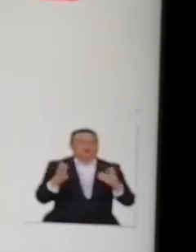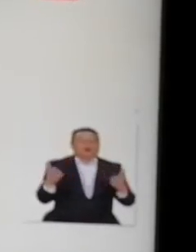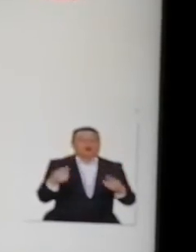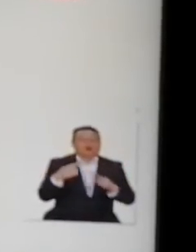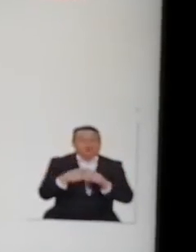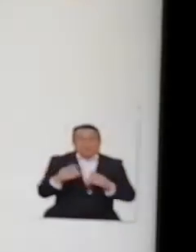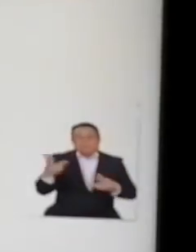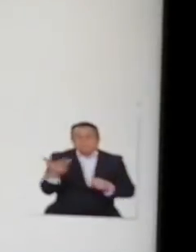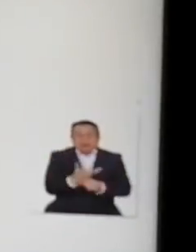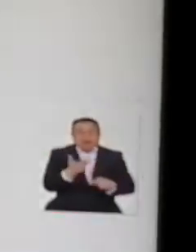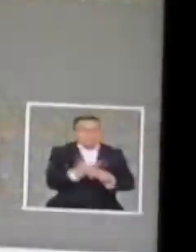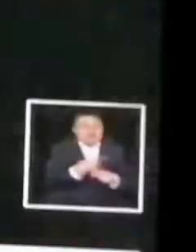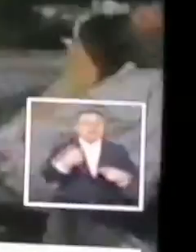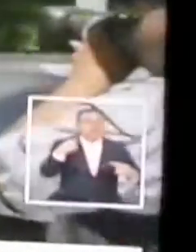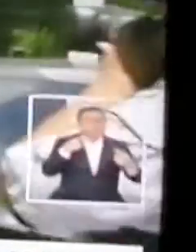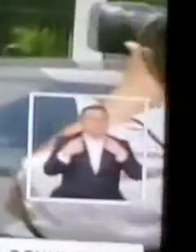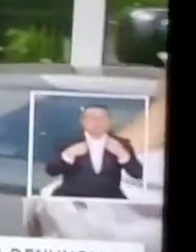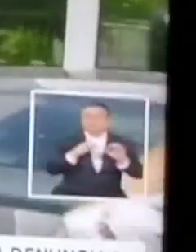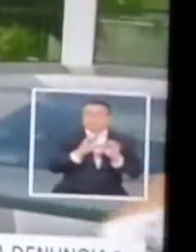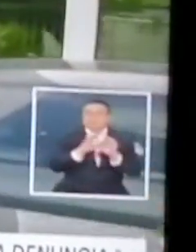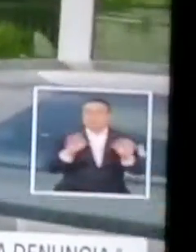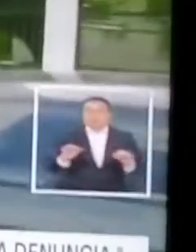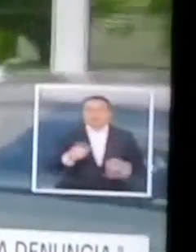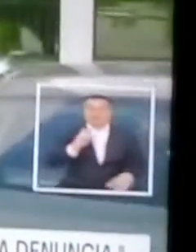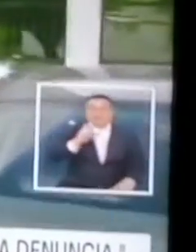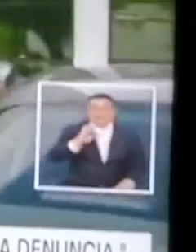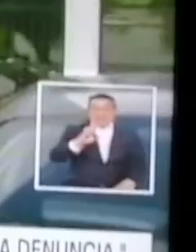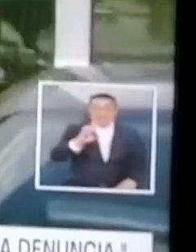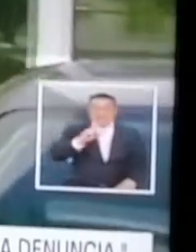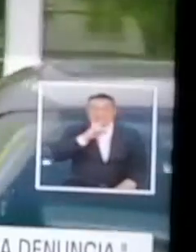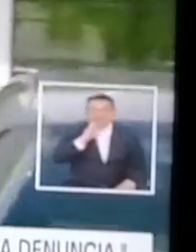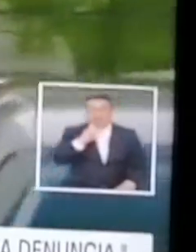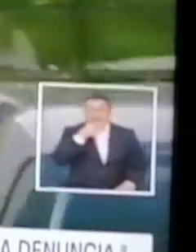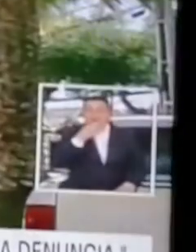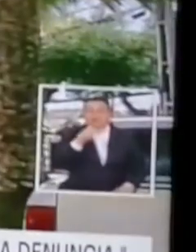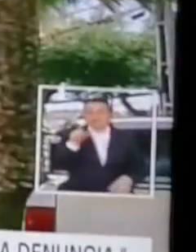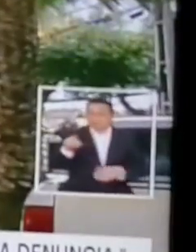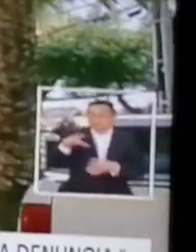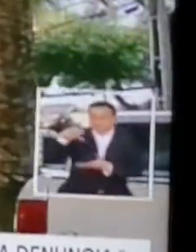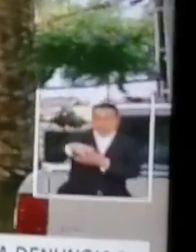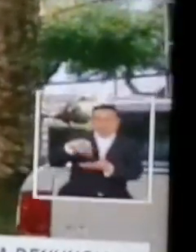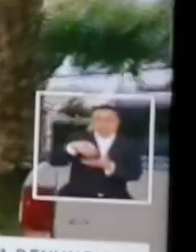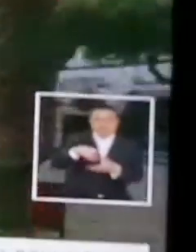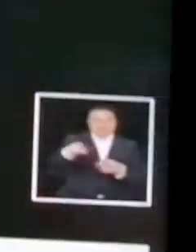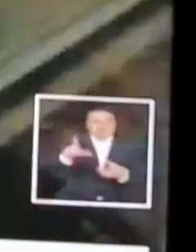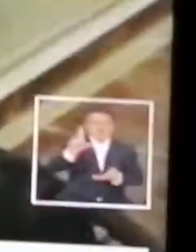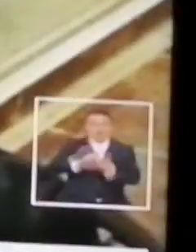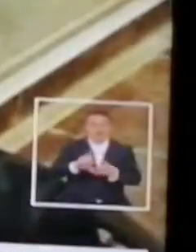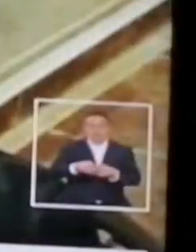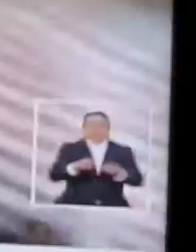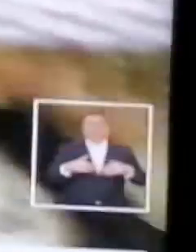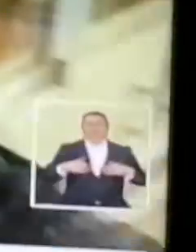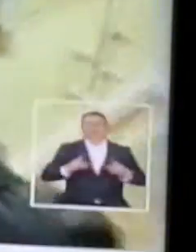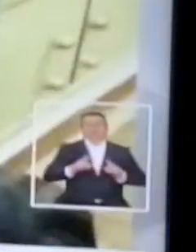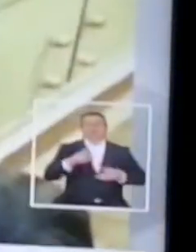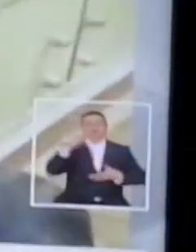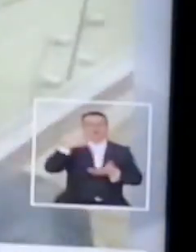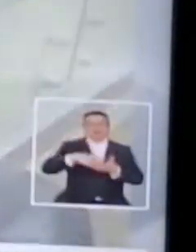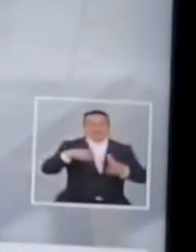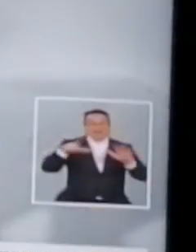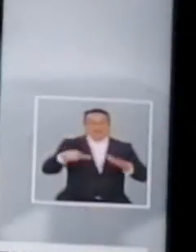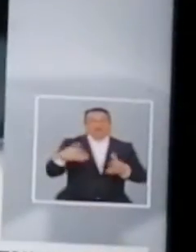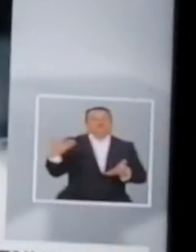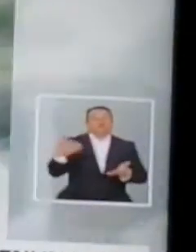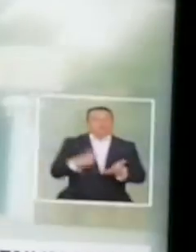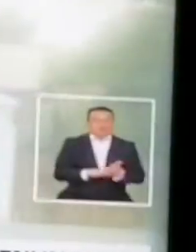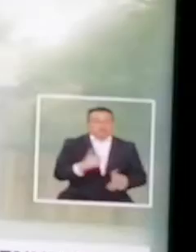respecto a alguna mala práctica médica. El gerente se desenmarca de las clínicas que funcionaron en este lugar, donde en el 2017